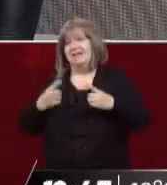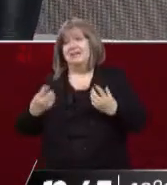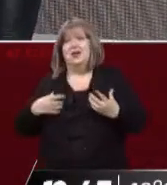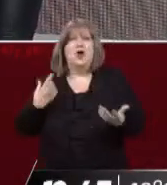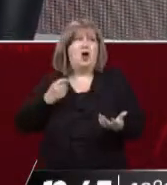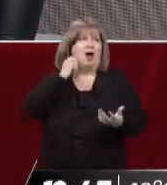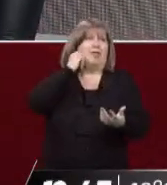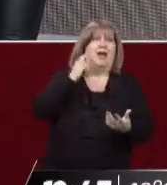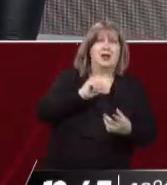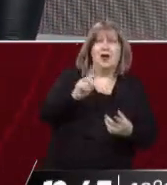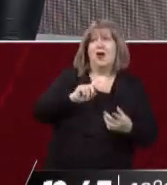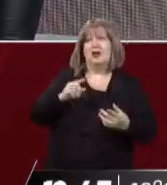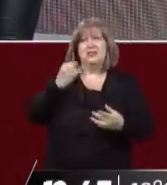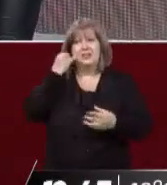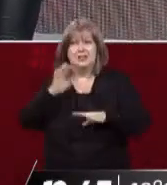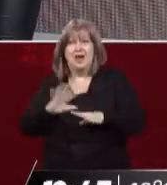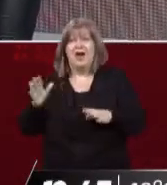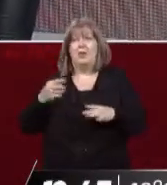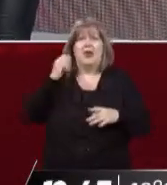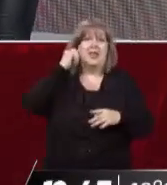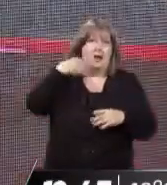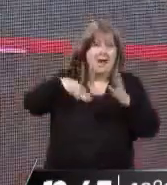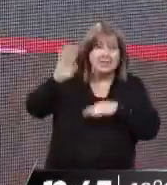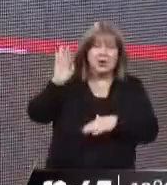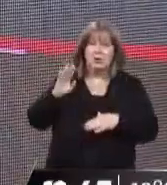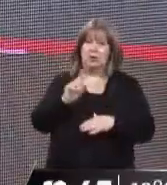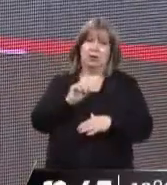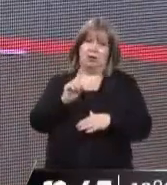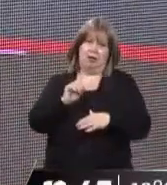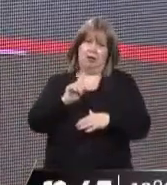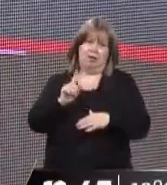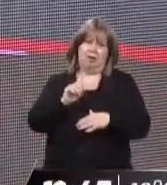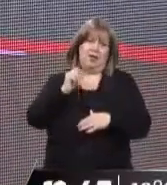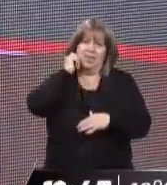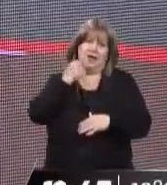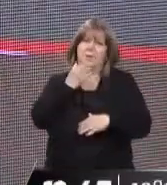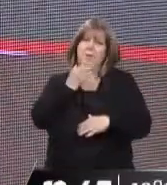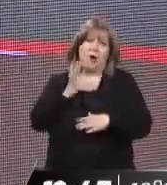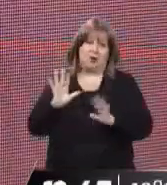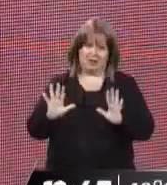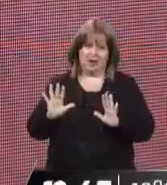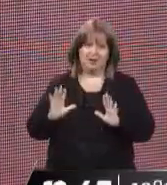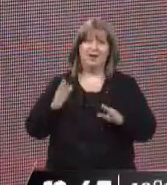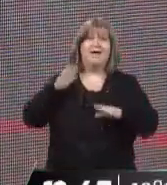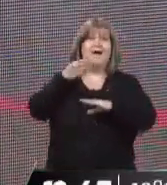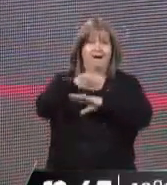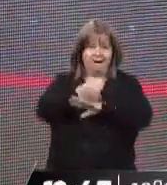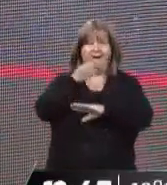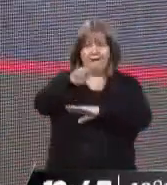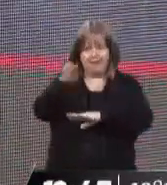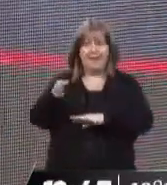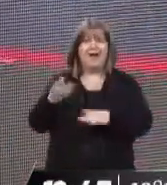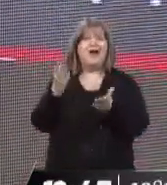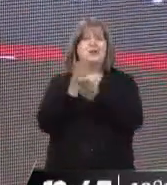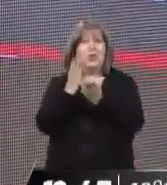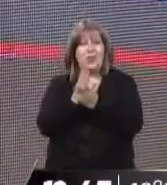tenemos estructura de que ya está, el estudio no. Y creo que uno hasta el último día, y hemos visto tantas historias de personas quizás aún mayores que terminaron